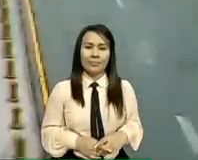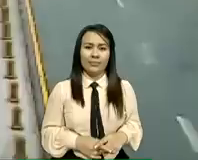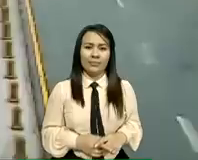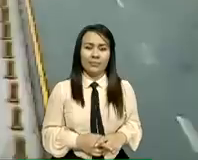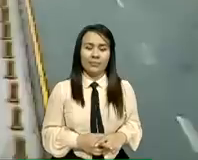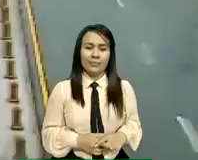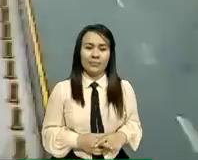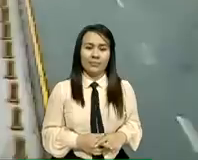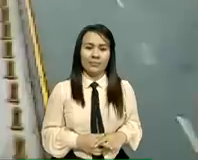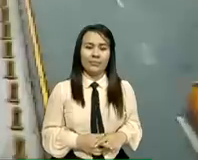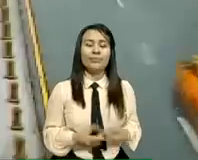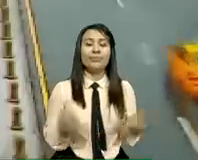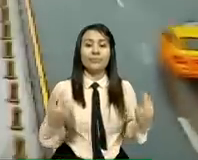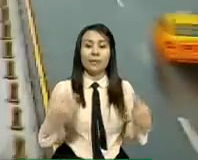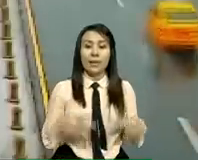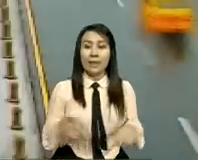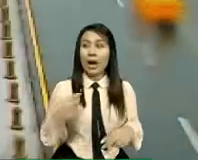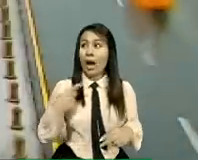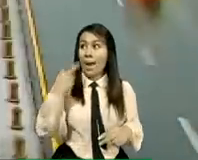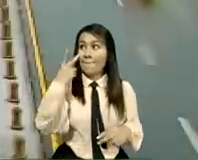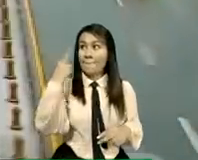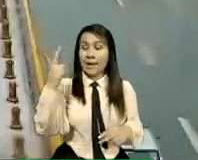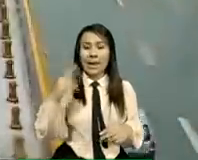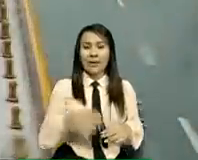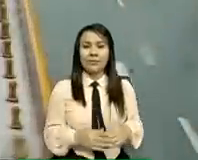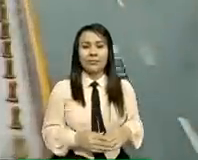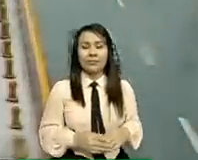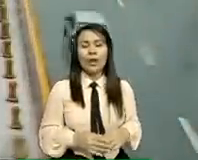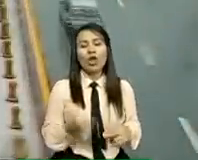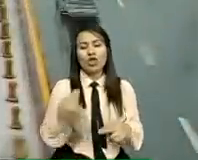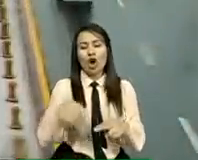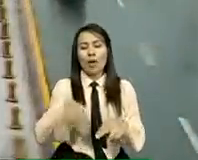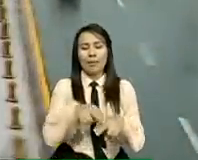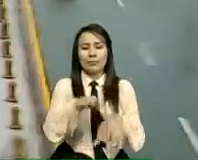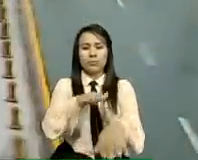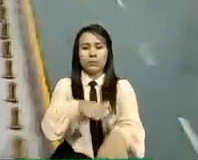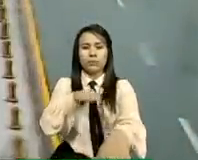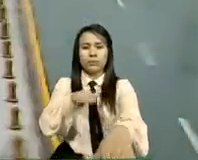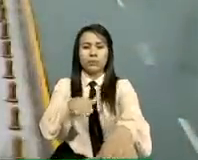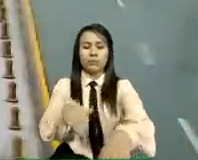izquierda. De ahí el tránsito, yo diría que normal, bastante